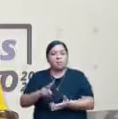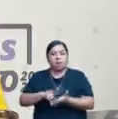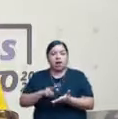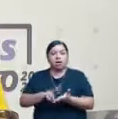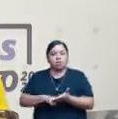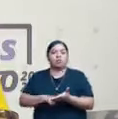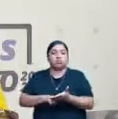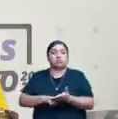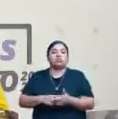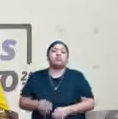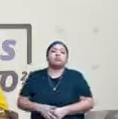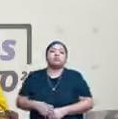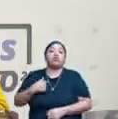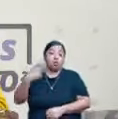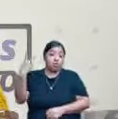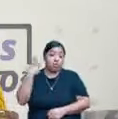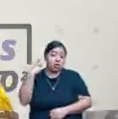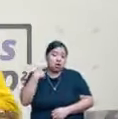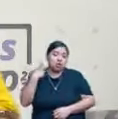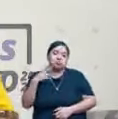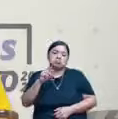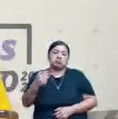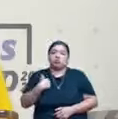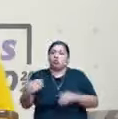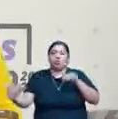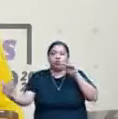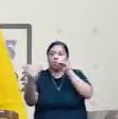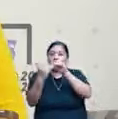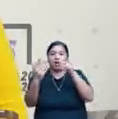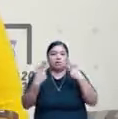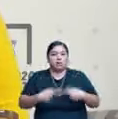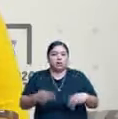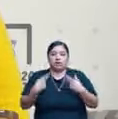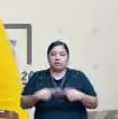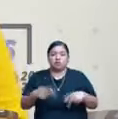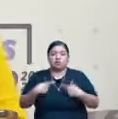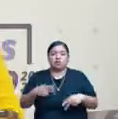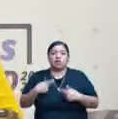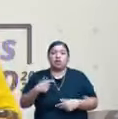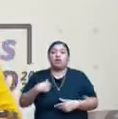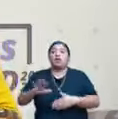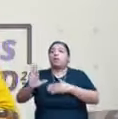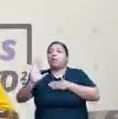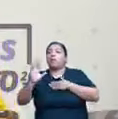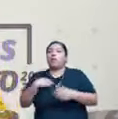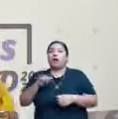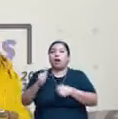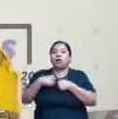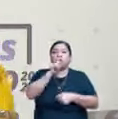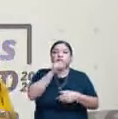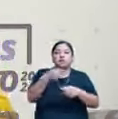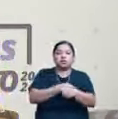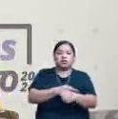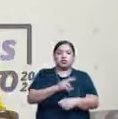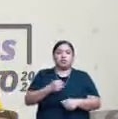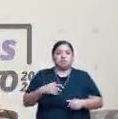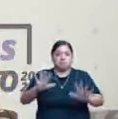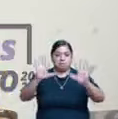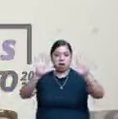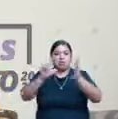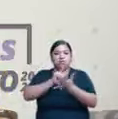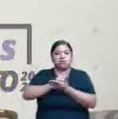soy política, soy una ciudadana como tú. No tengo compromisos ni nada que ocultar. Vengo con las manos limpias